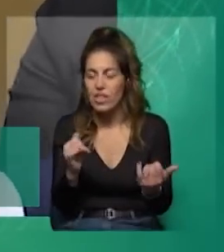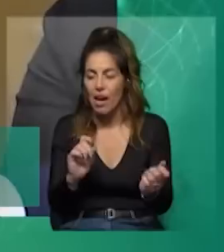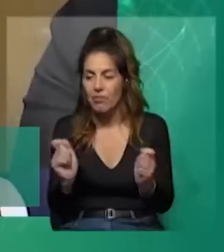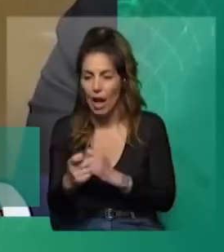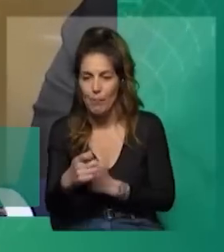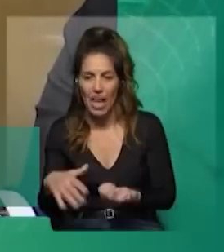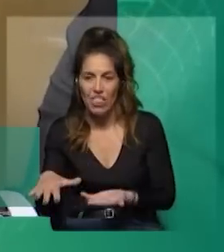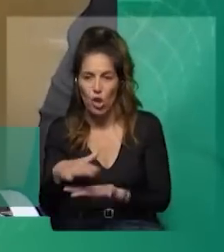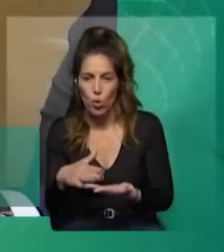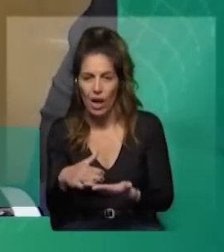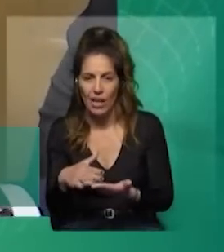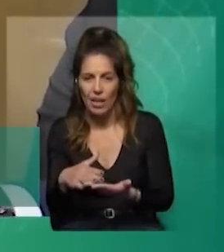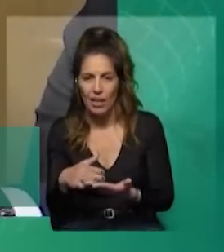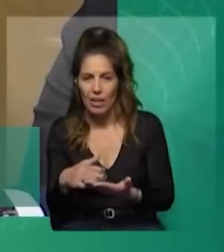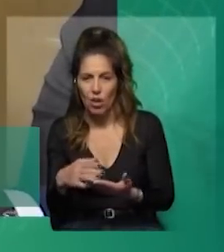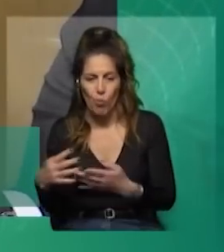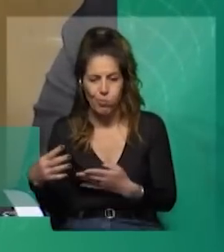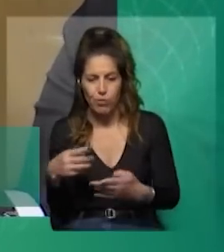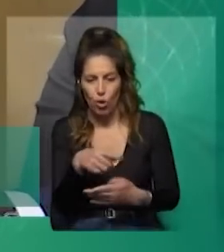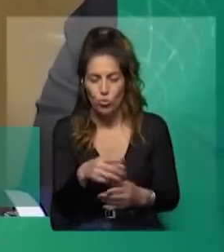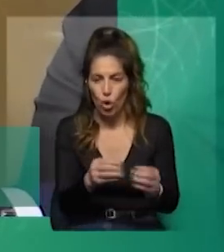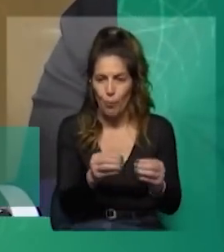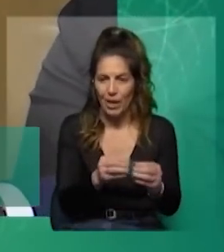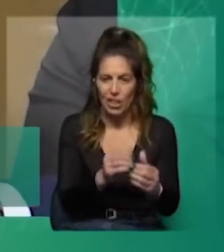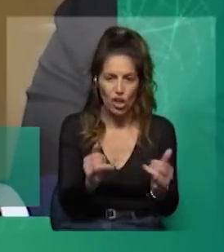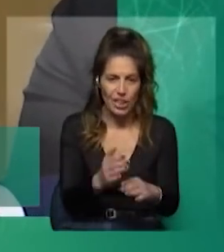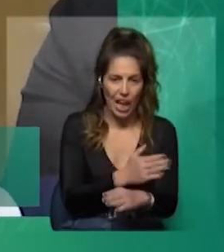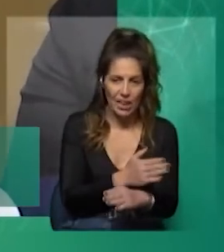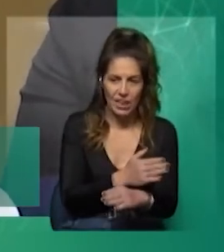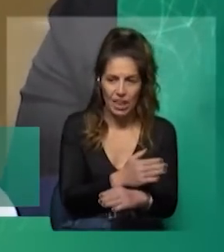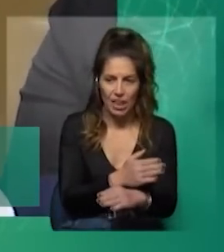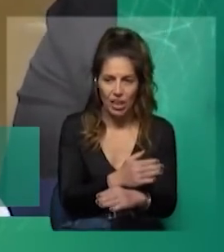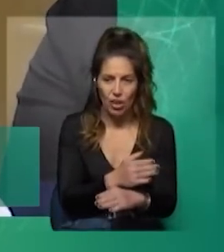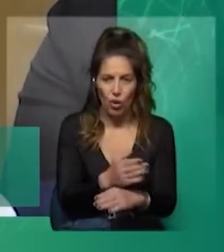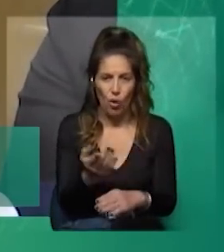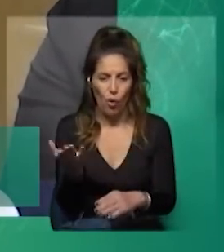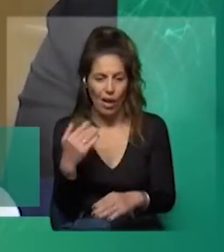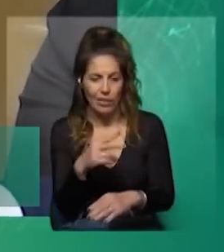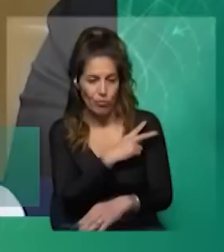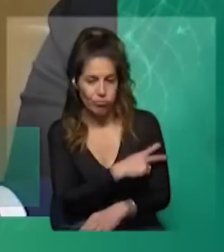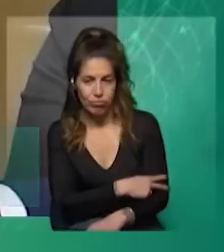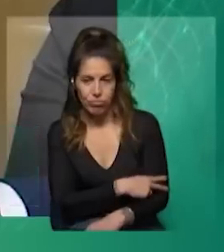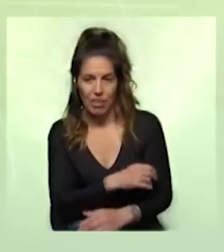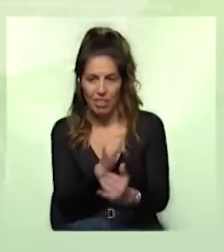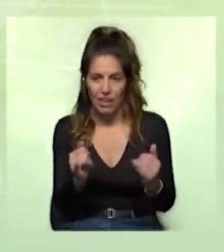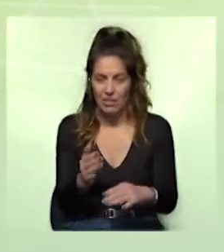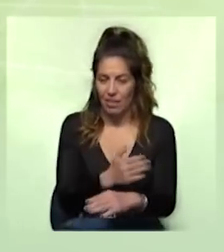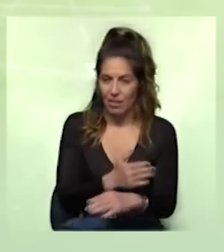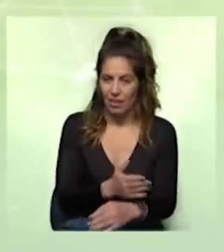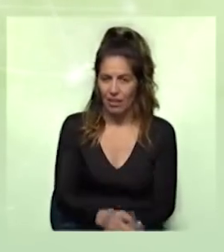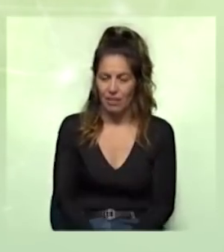lado del mostrador a litigar con los que fueron sus compañeros el día antes o los que fueron sus subalternos sus subordinados el día